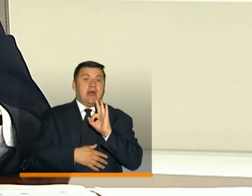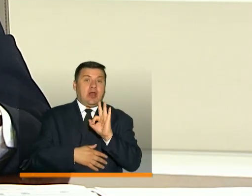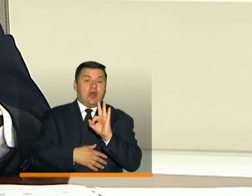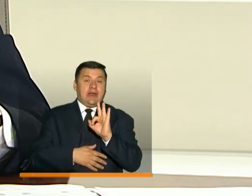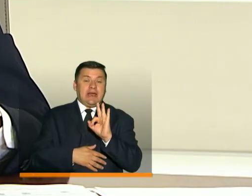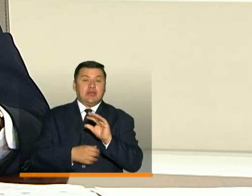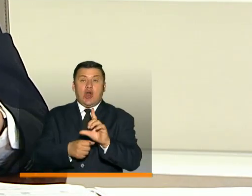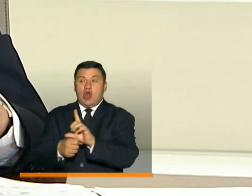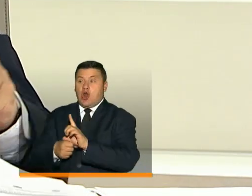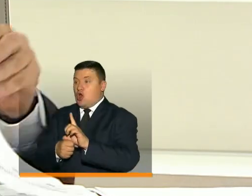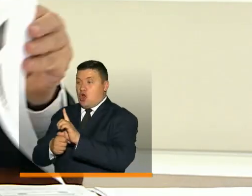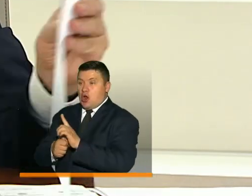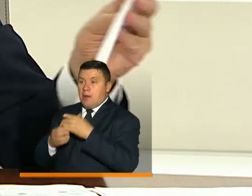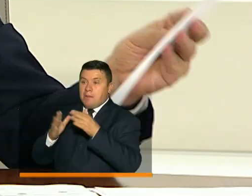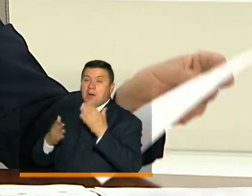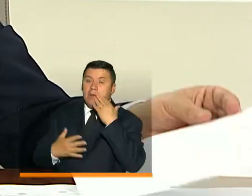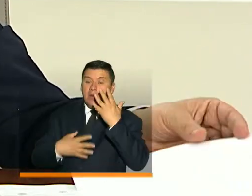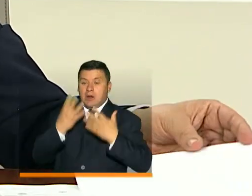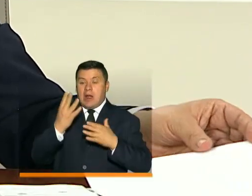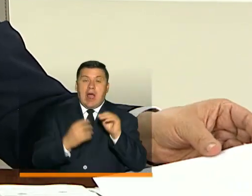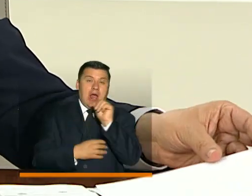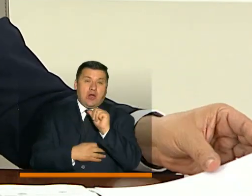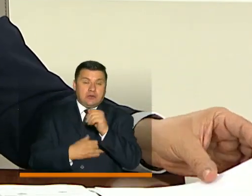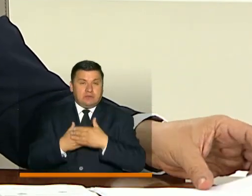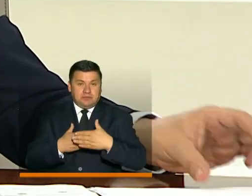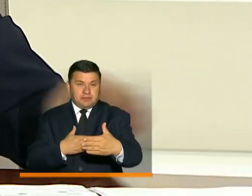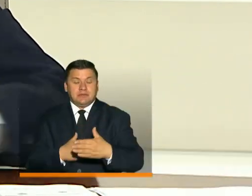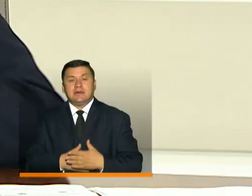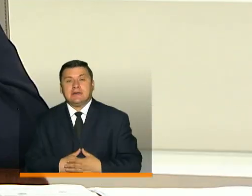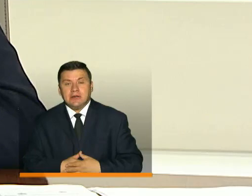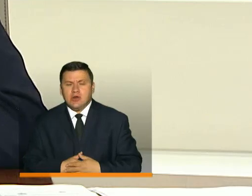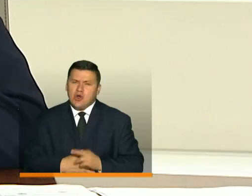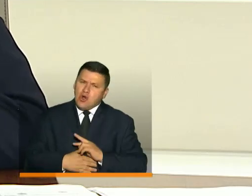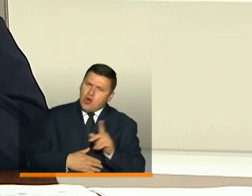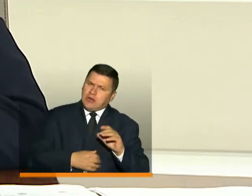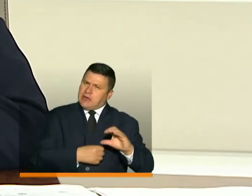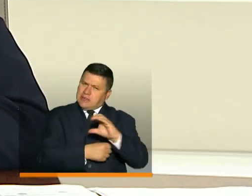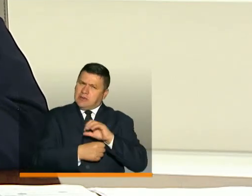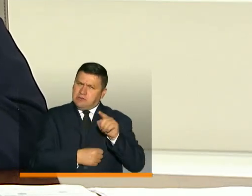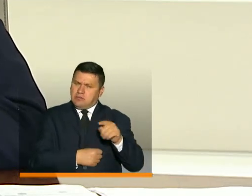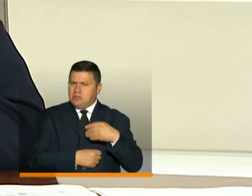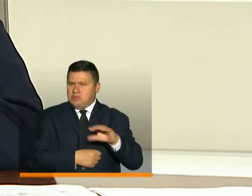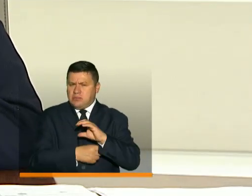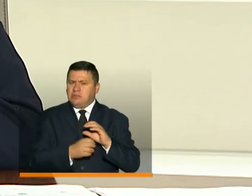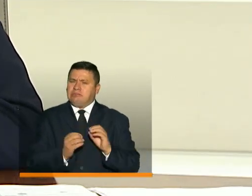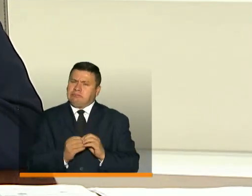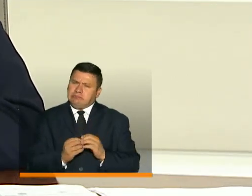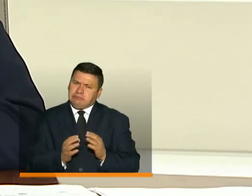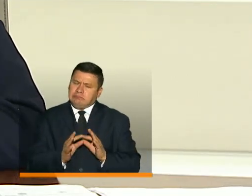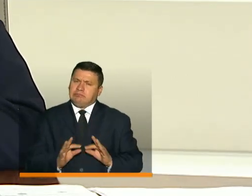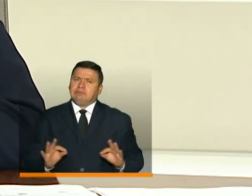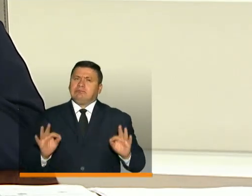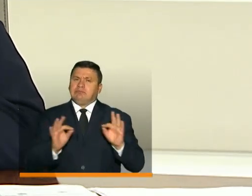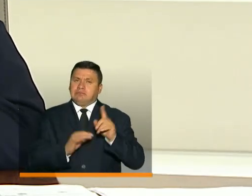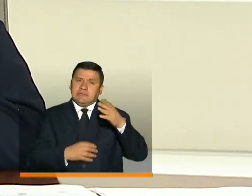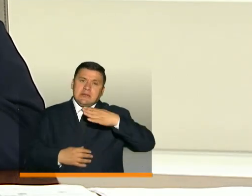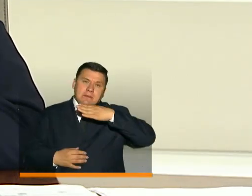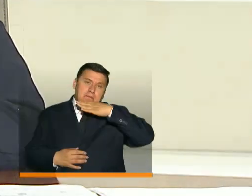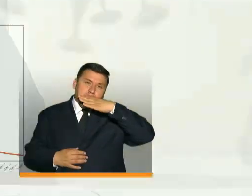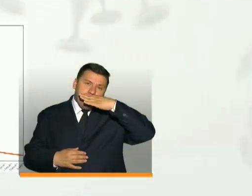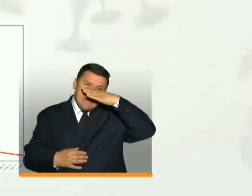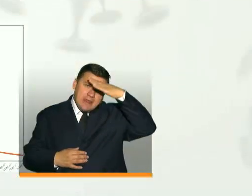en aislamiento a partir del 14 de agosto. Otra ciudad muy importante es